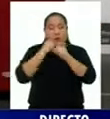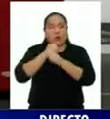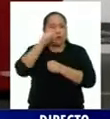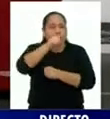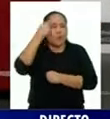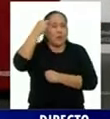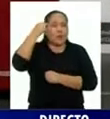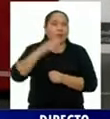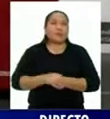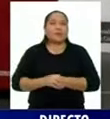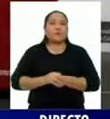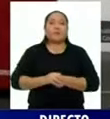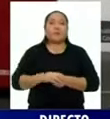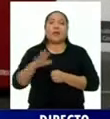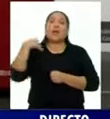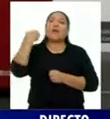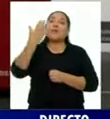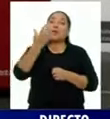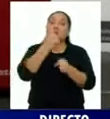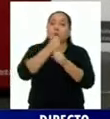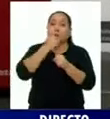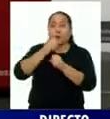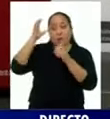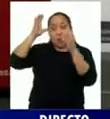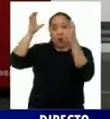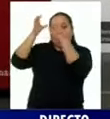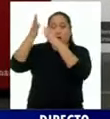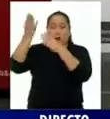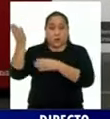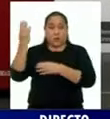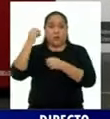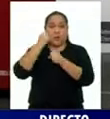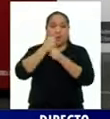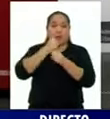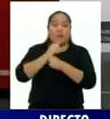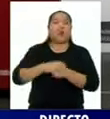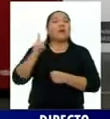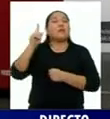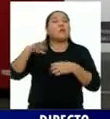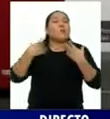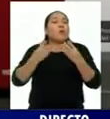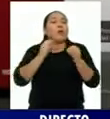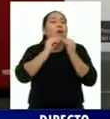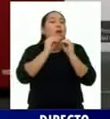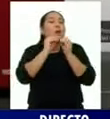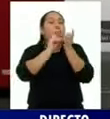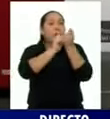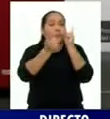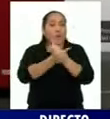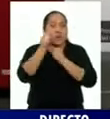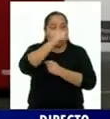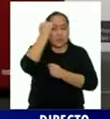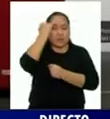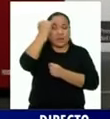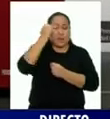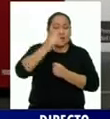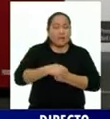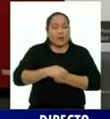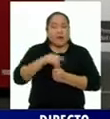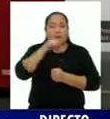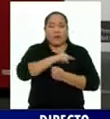cree que el desempeño del siguiente Congreso, el Congreso que va a entrar, que ya está electo, podría modificar a la baja esa expectativa de